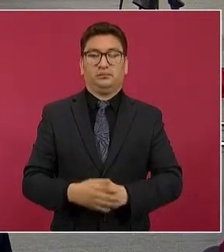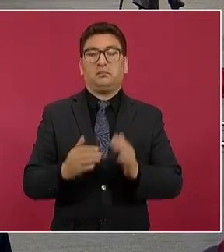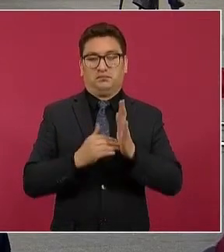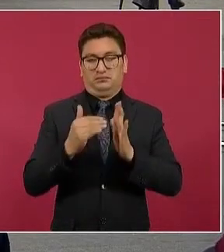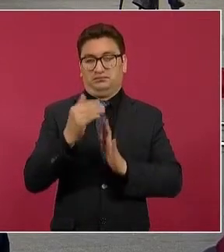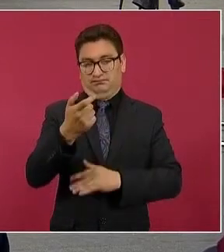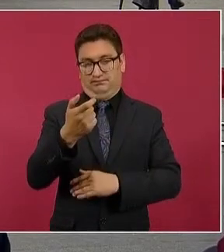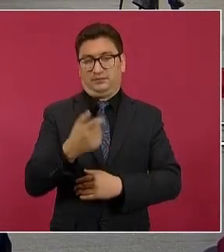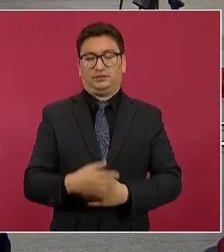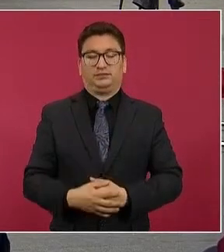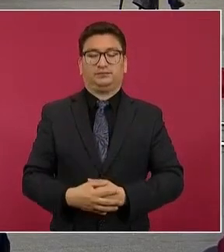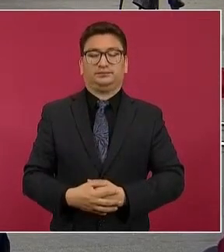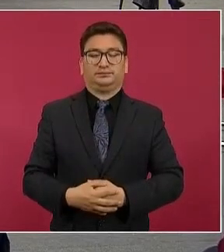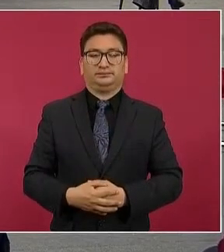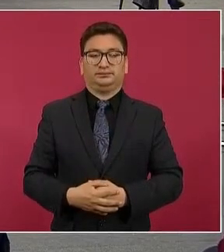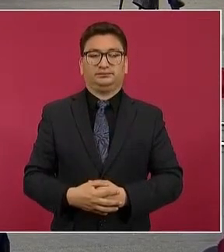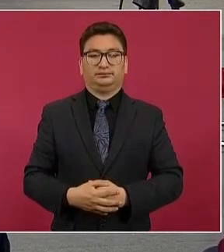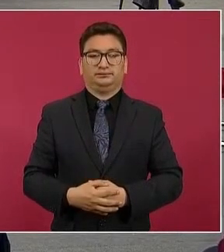millones de pesos.